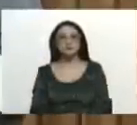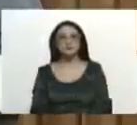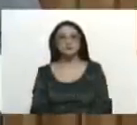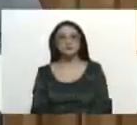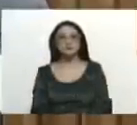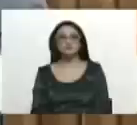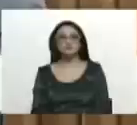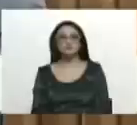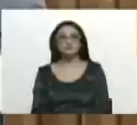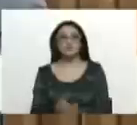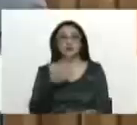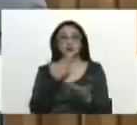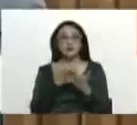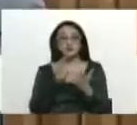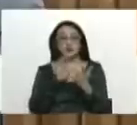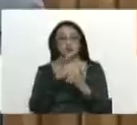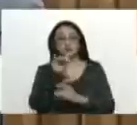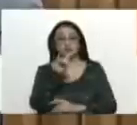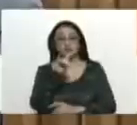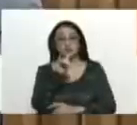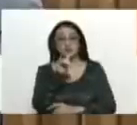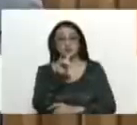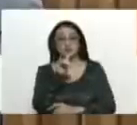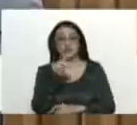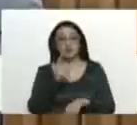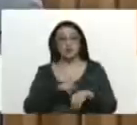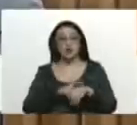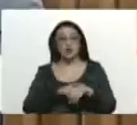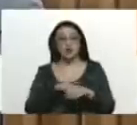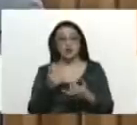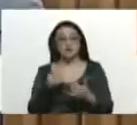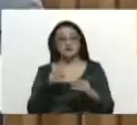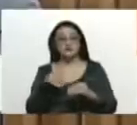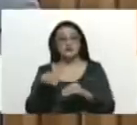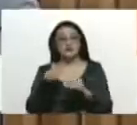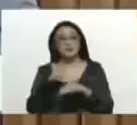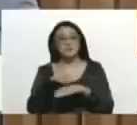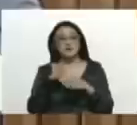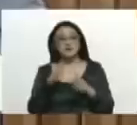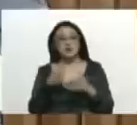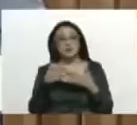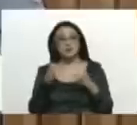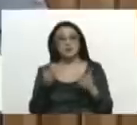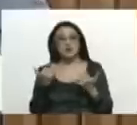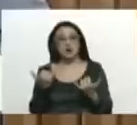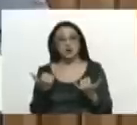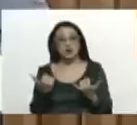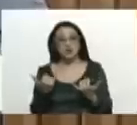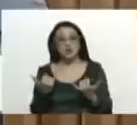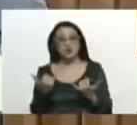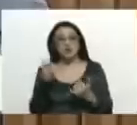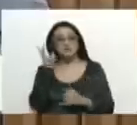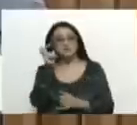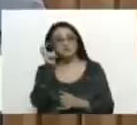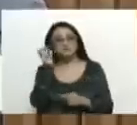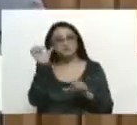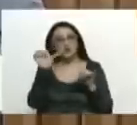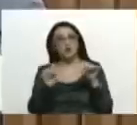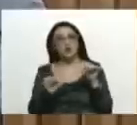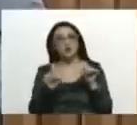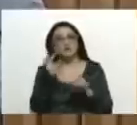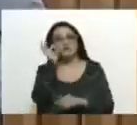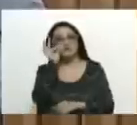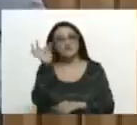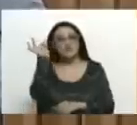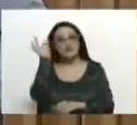Así es Mari Gracias por el contacto informativo que establecemos a esta hora desde la sede del Ministerio Público de inmediato vamos a escuchar declaraciones del